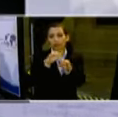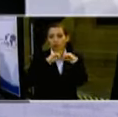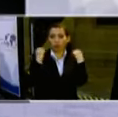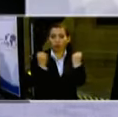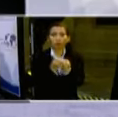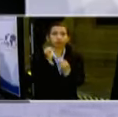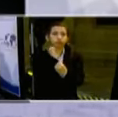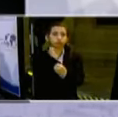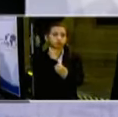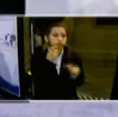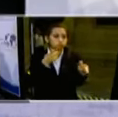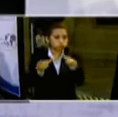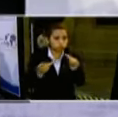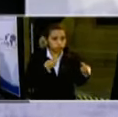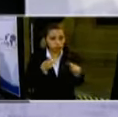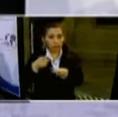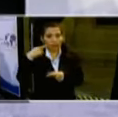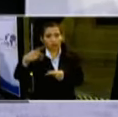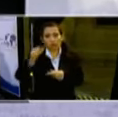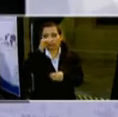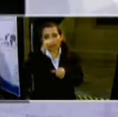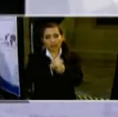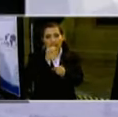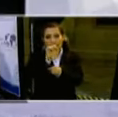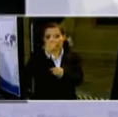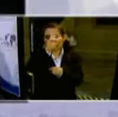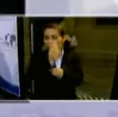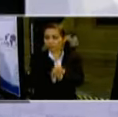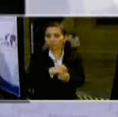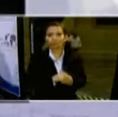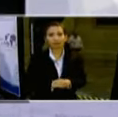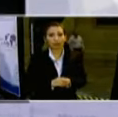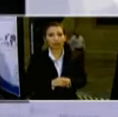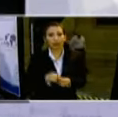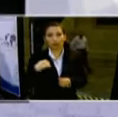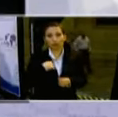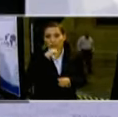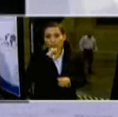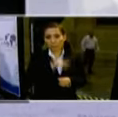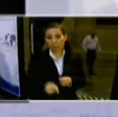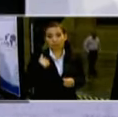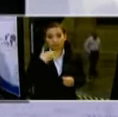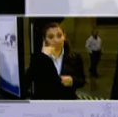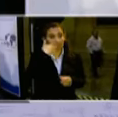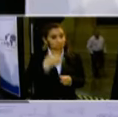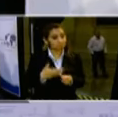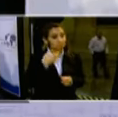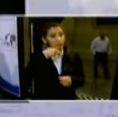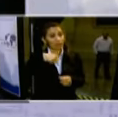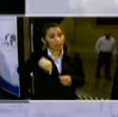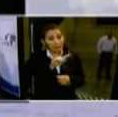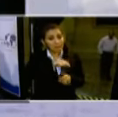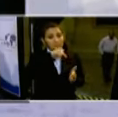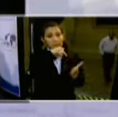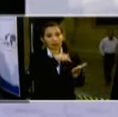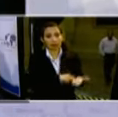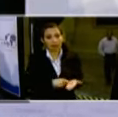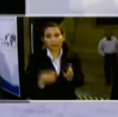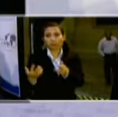por el Senado y por la Secretaría de Relaciones Exteriores. Yo también celebro que este seminario